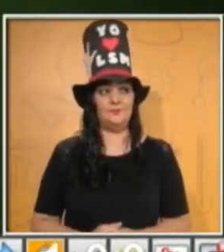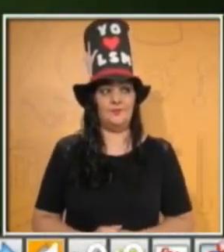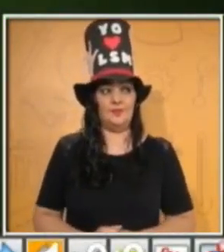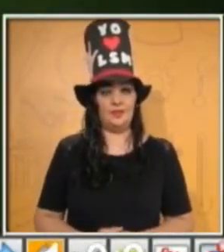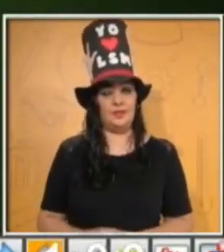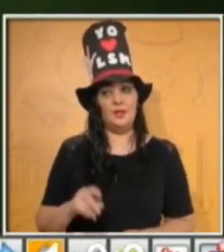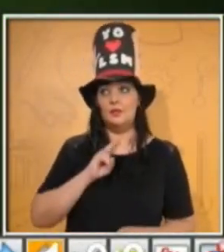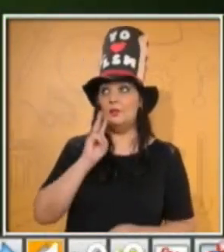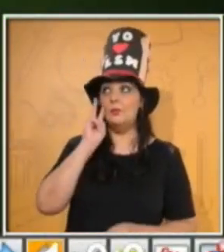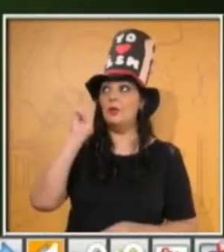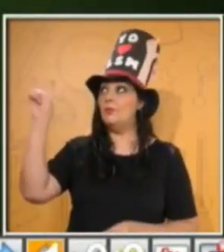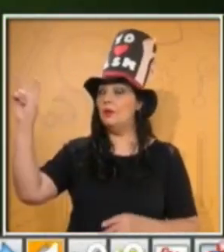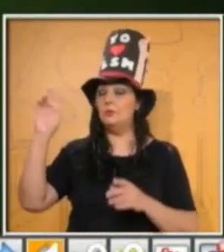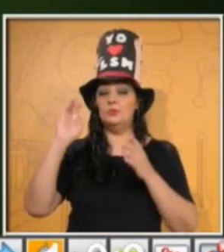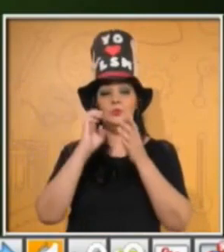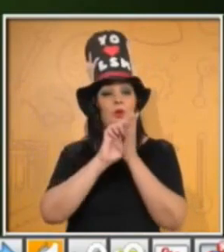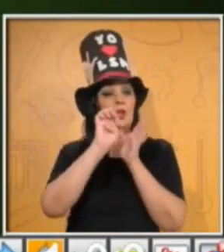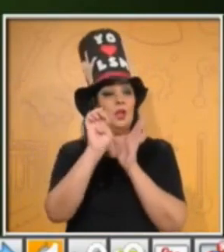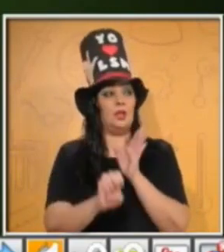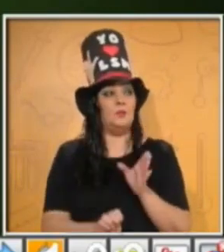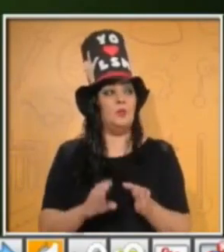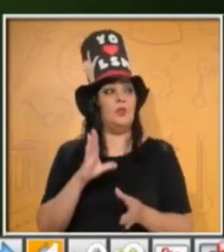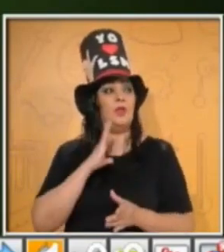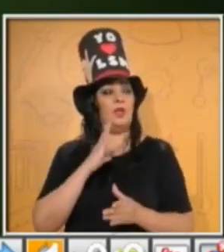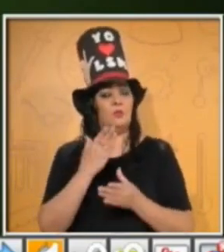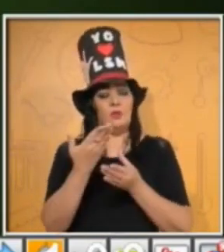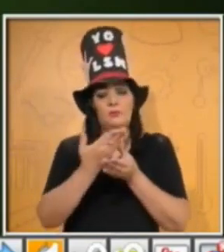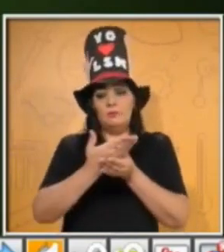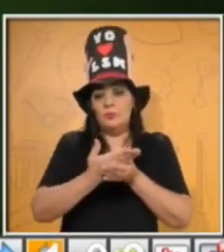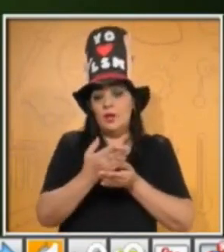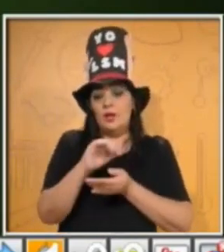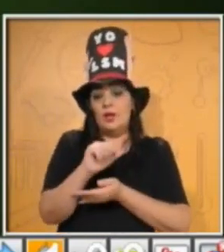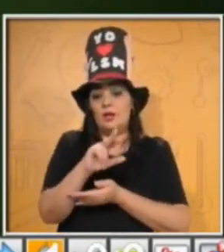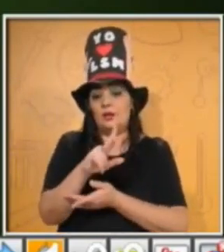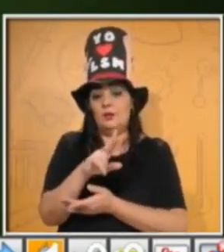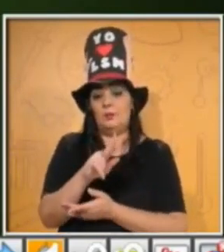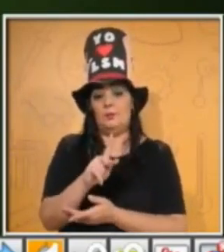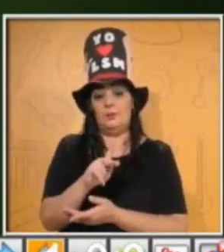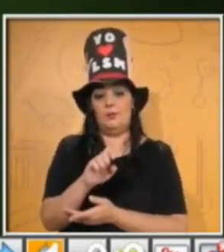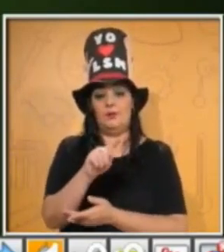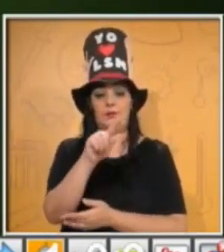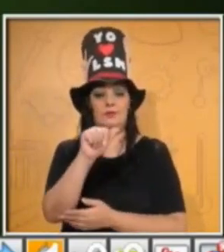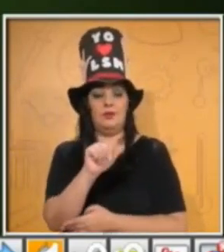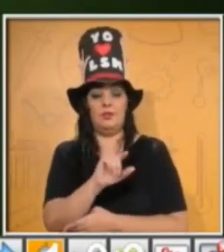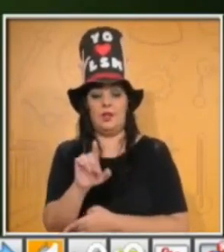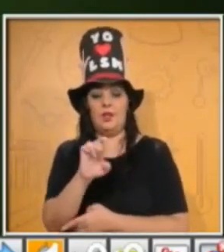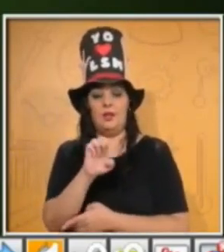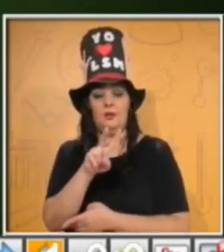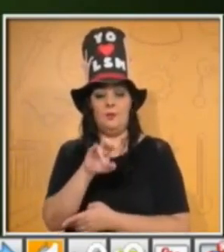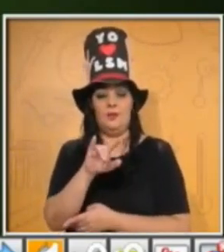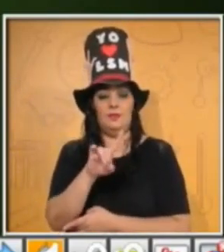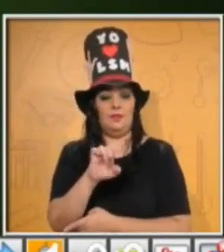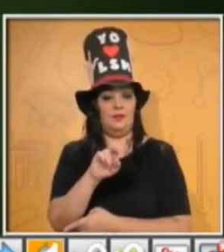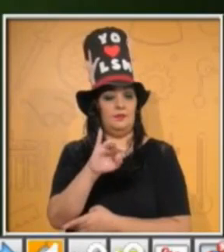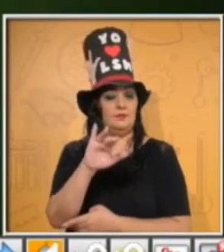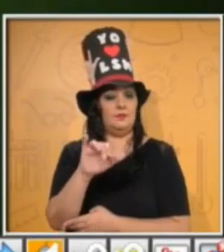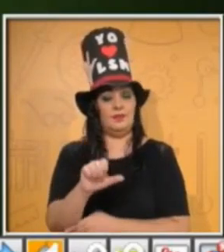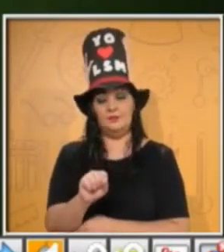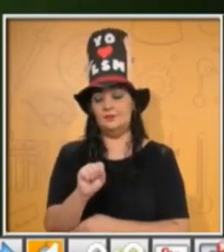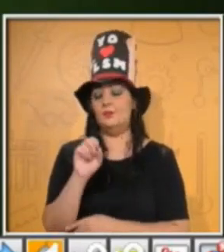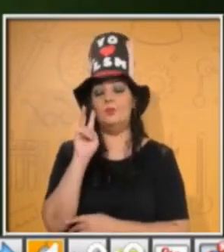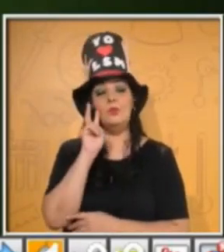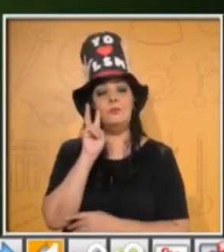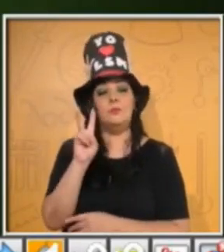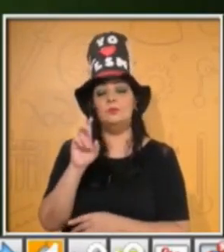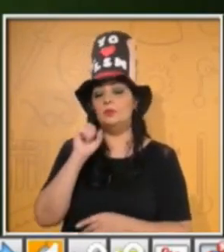Se ve ahí un ejemplo de una carpeta de evidencias. Este es un ejemplo solamente. Así también vemos un mapa conceptual ahí